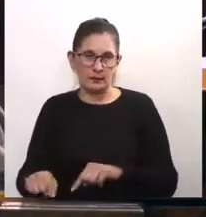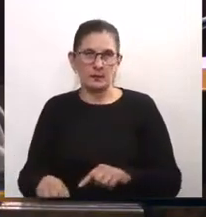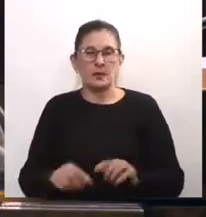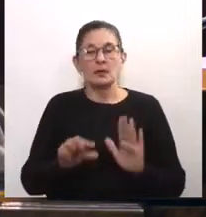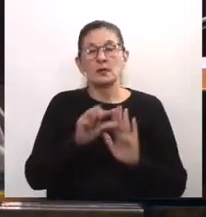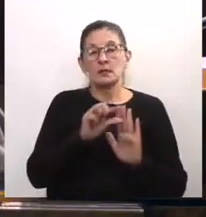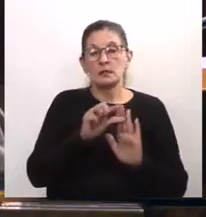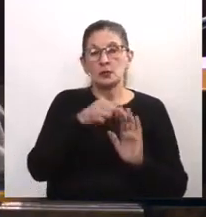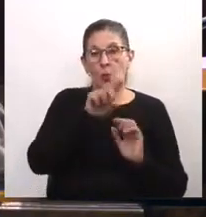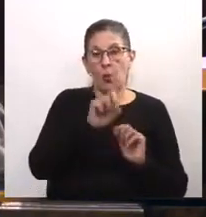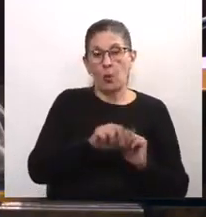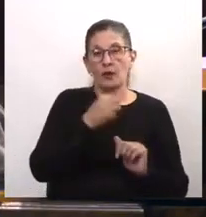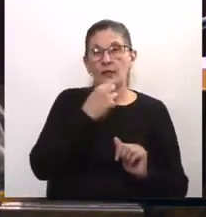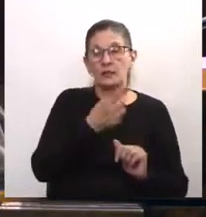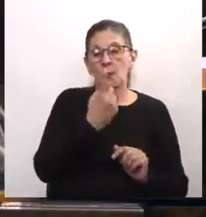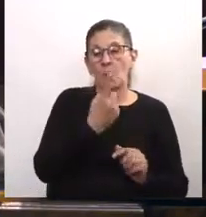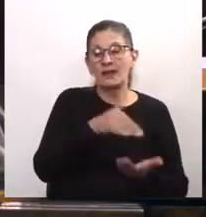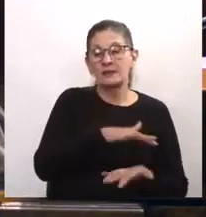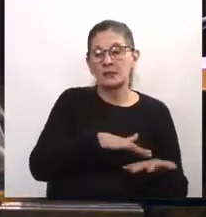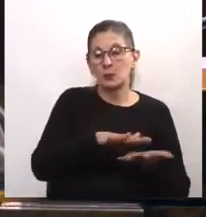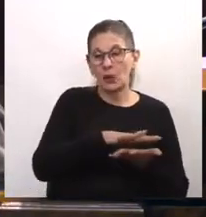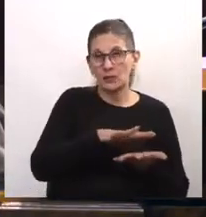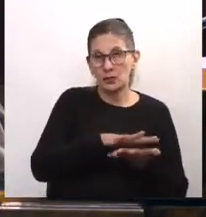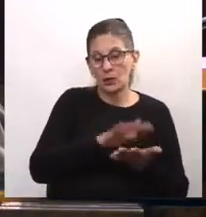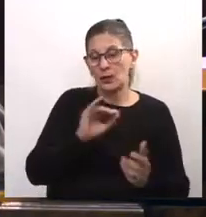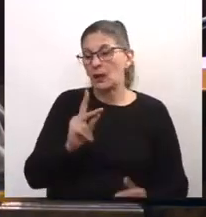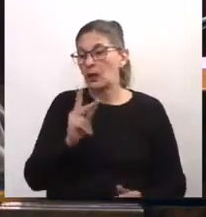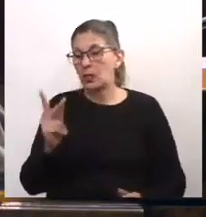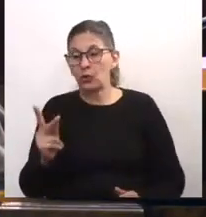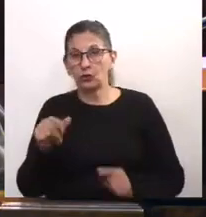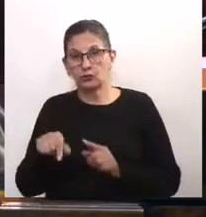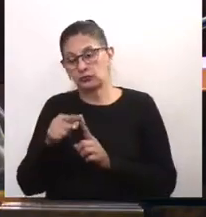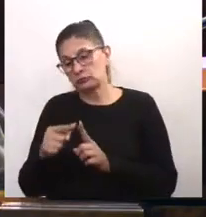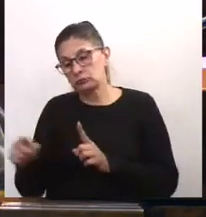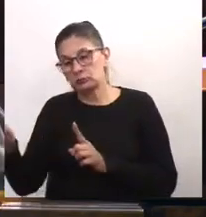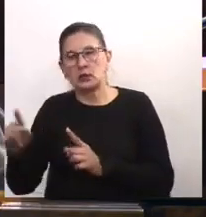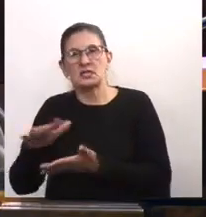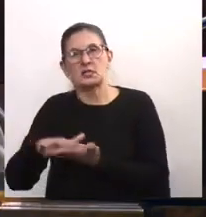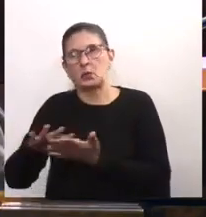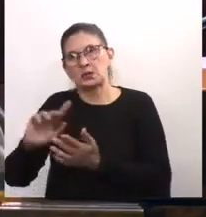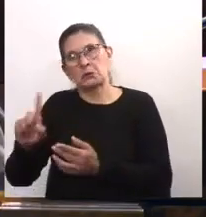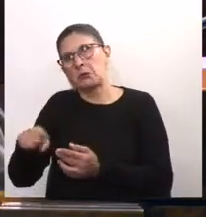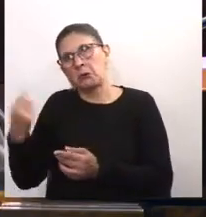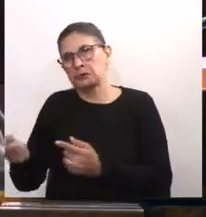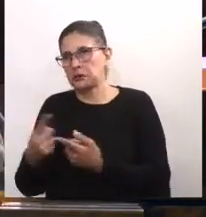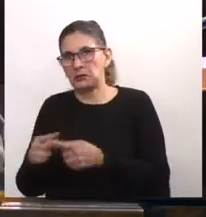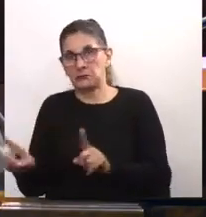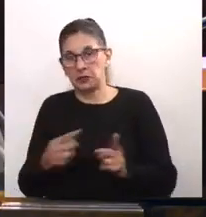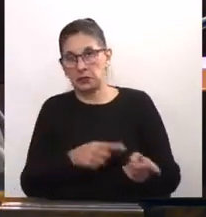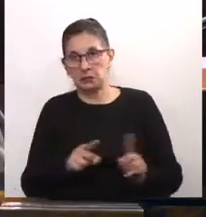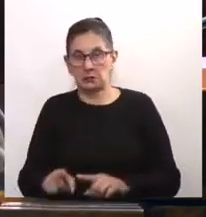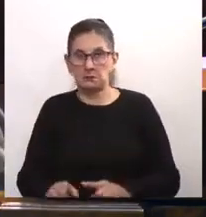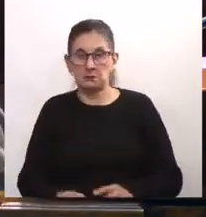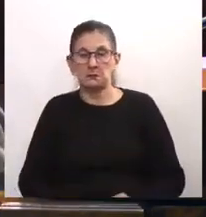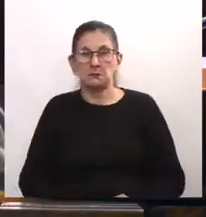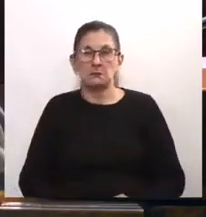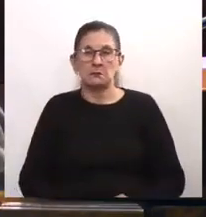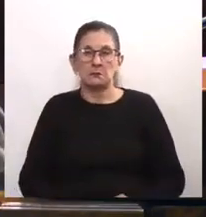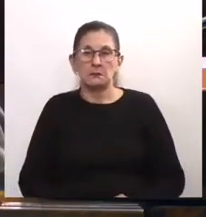El inciso 1 plantea una situación y el 2 en adelante otra situación absolutamente diferente.